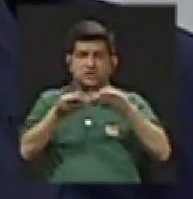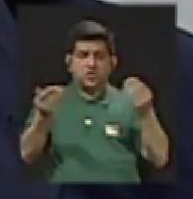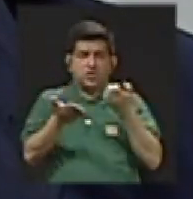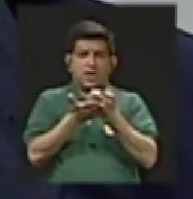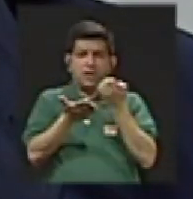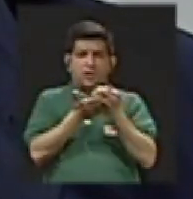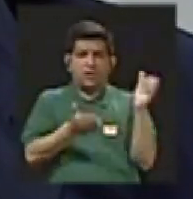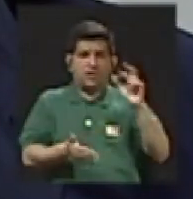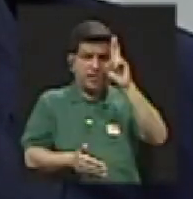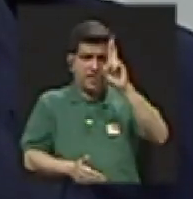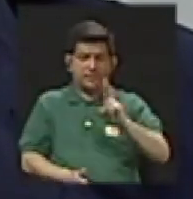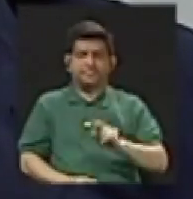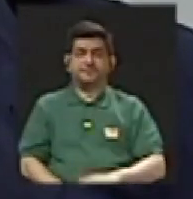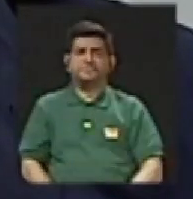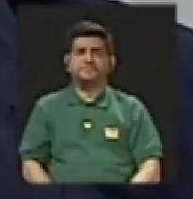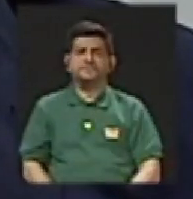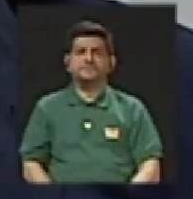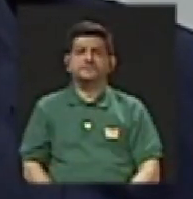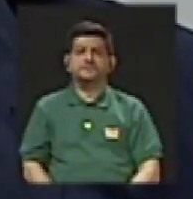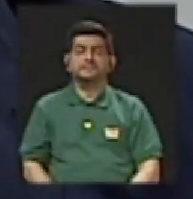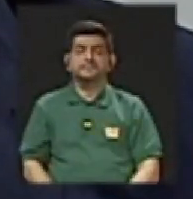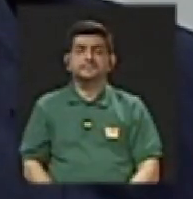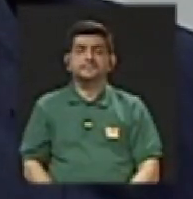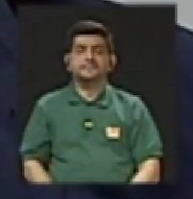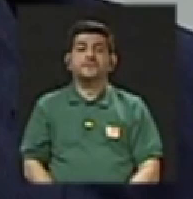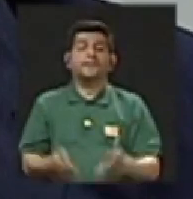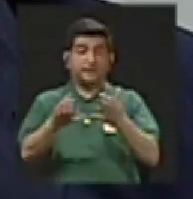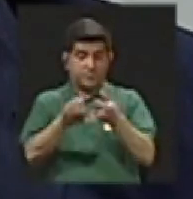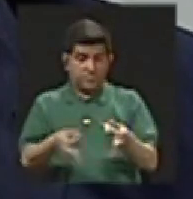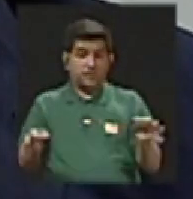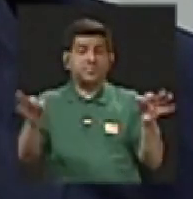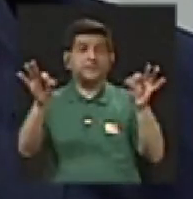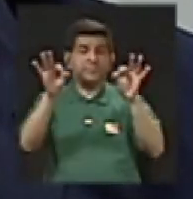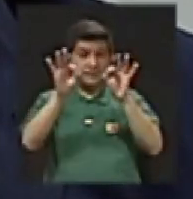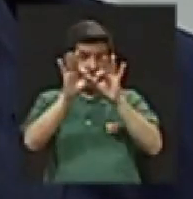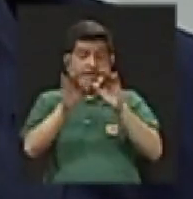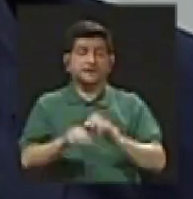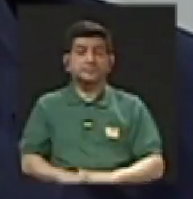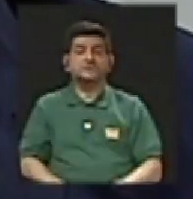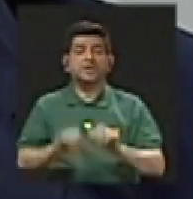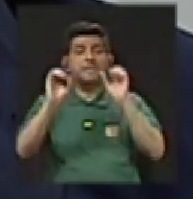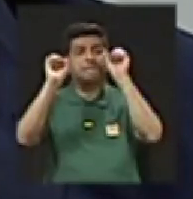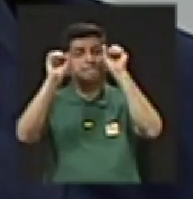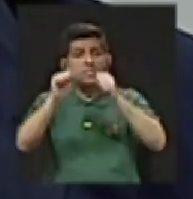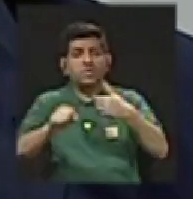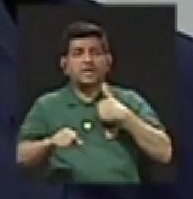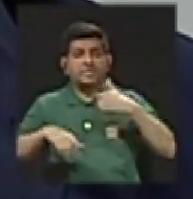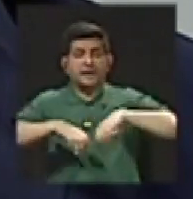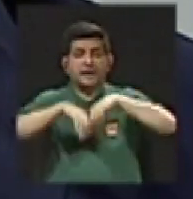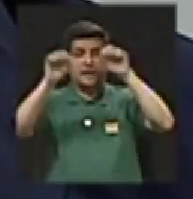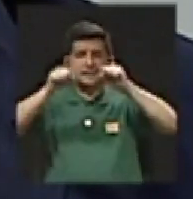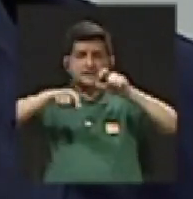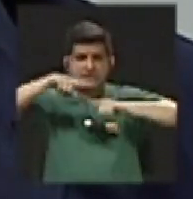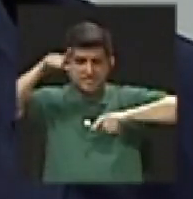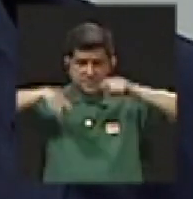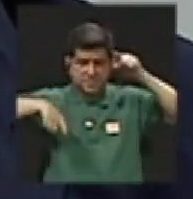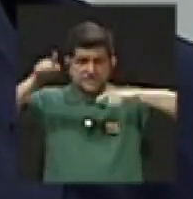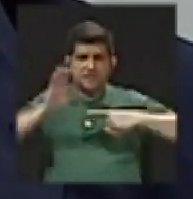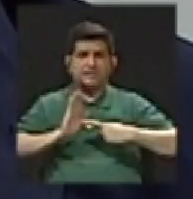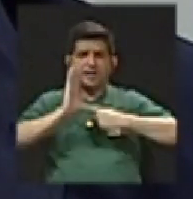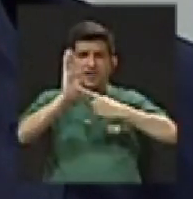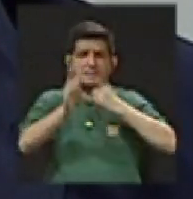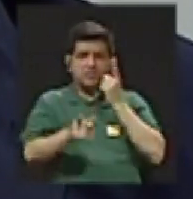economía costarricense. Y entonces es importante poder tener un sistema estadístico que